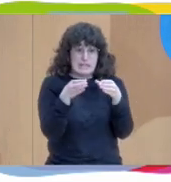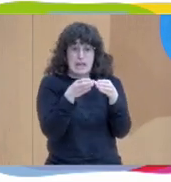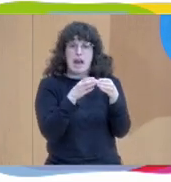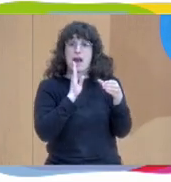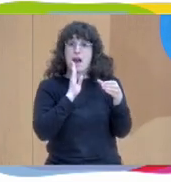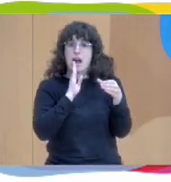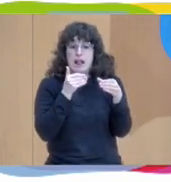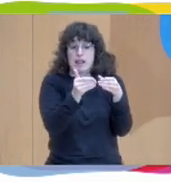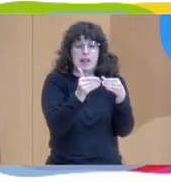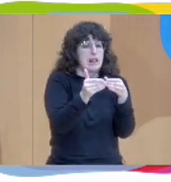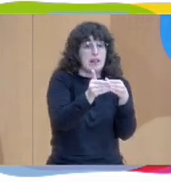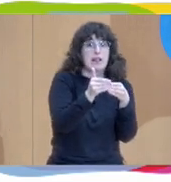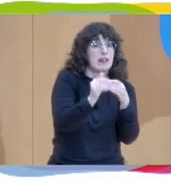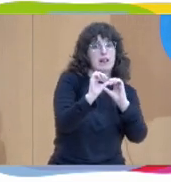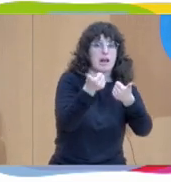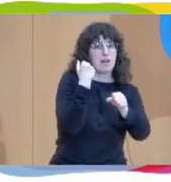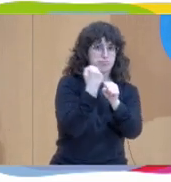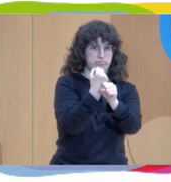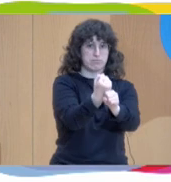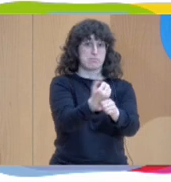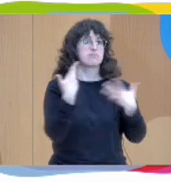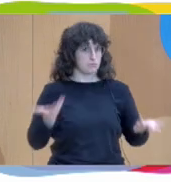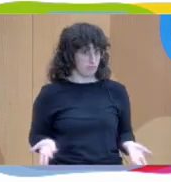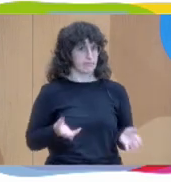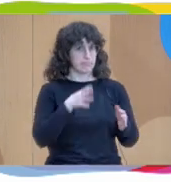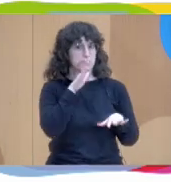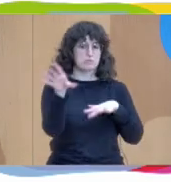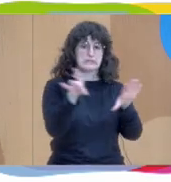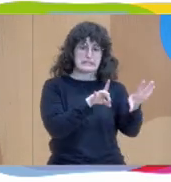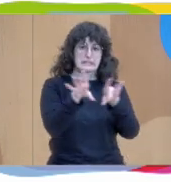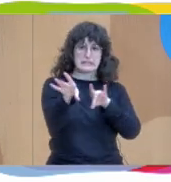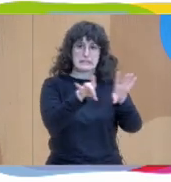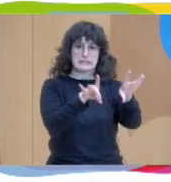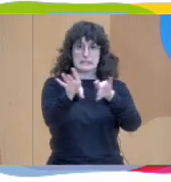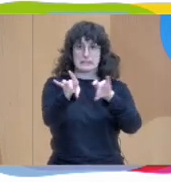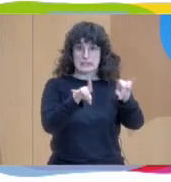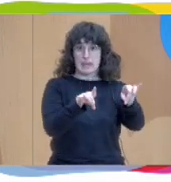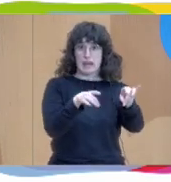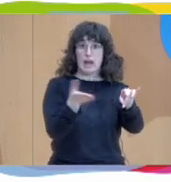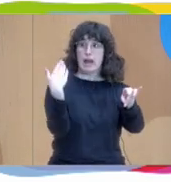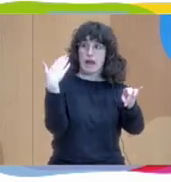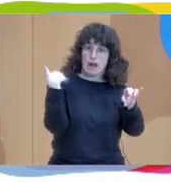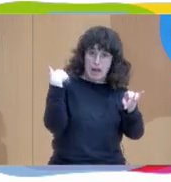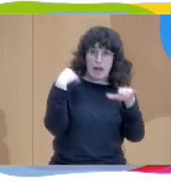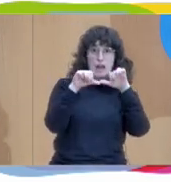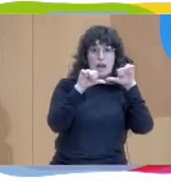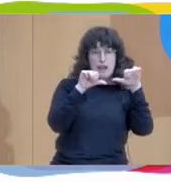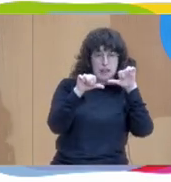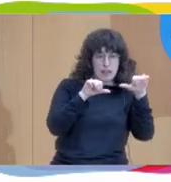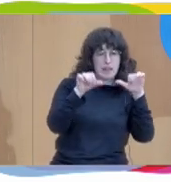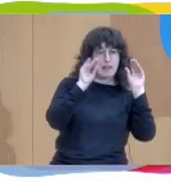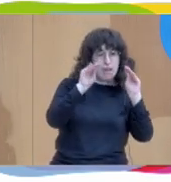pues va a estar eh se va a seleccionar de las personas que han participado en todo este proceso de